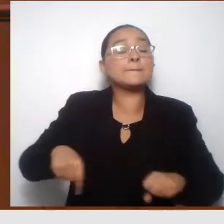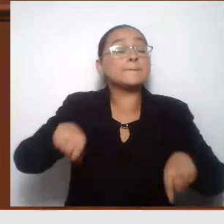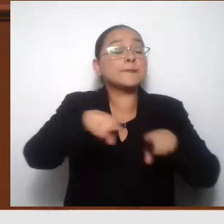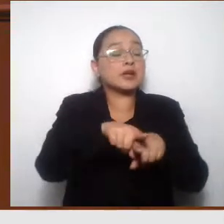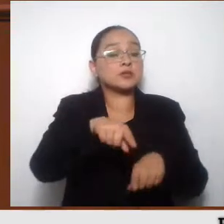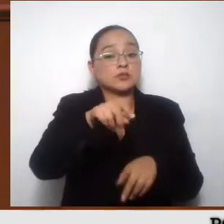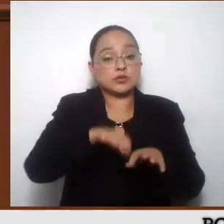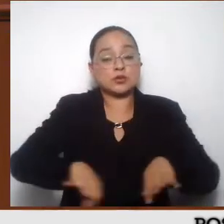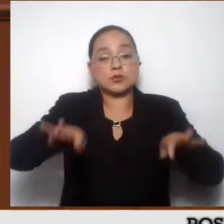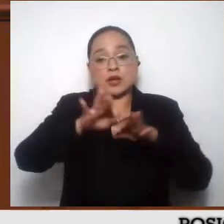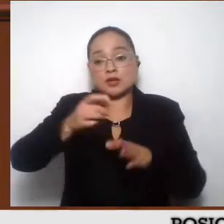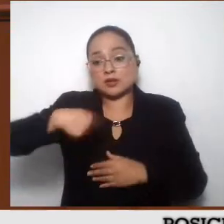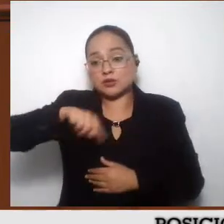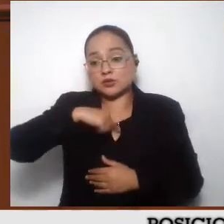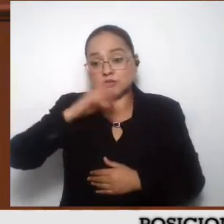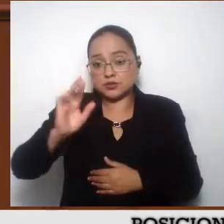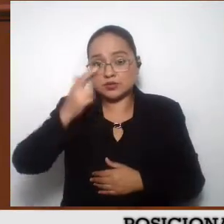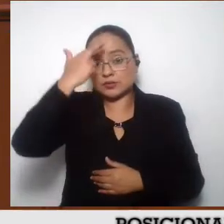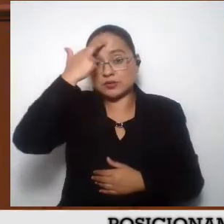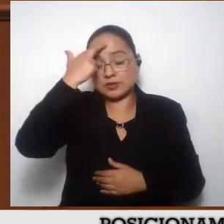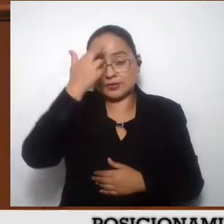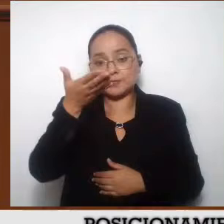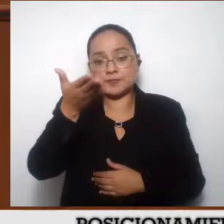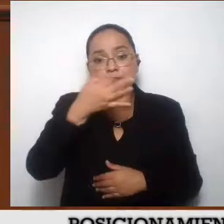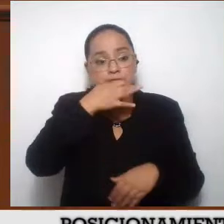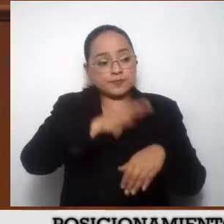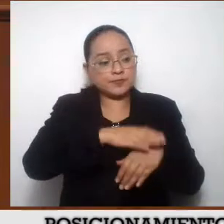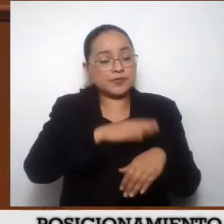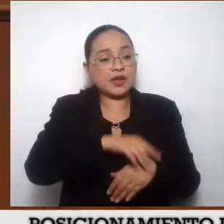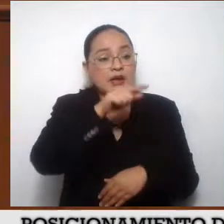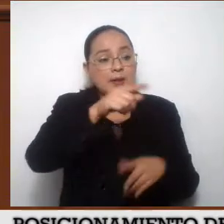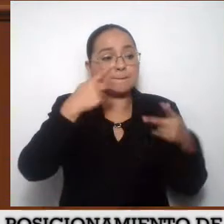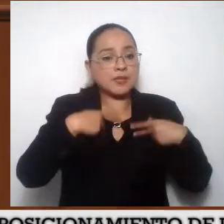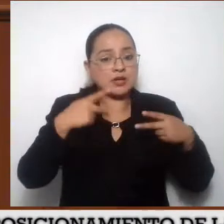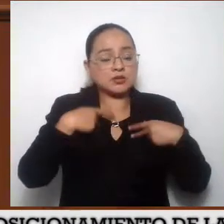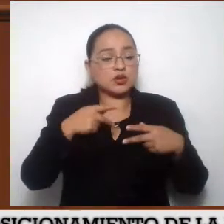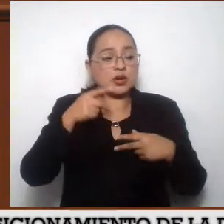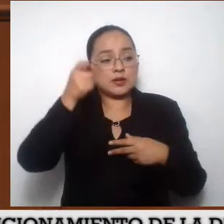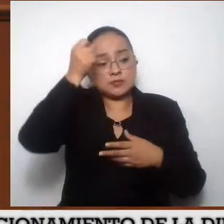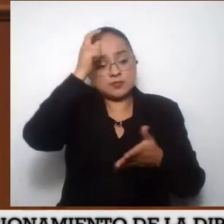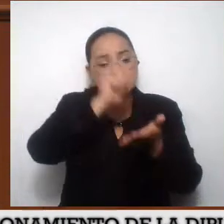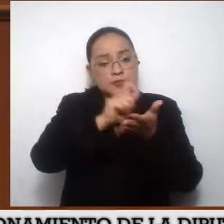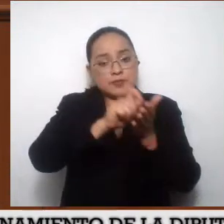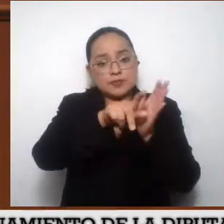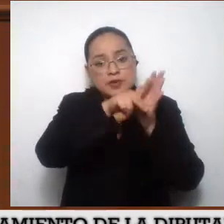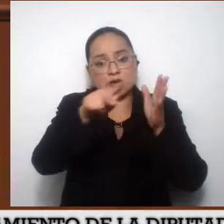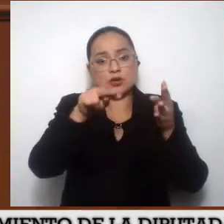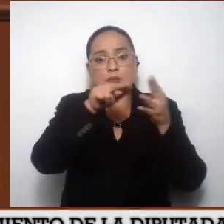recordar a los periodistas que han perdido la vida en el desempeño de su profesión.